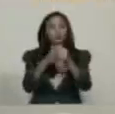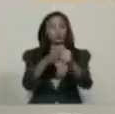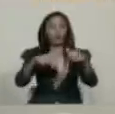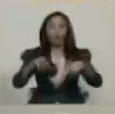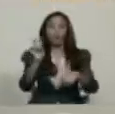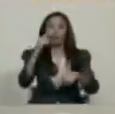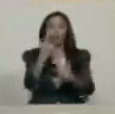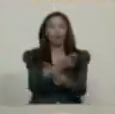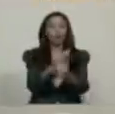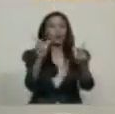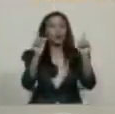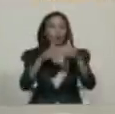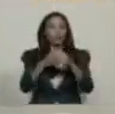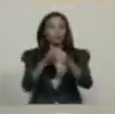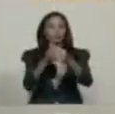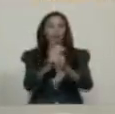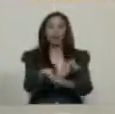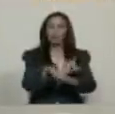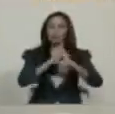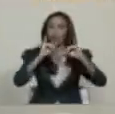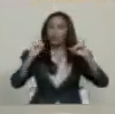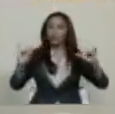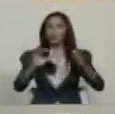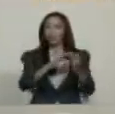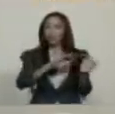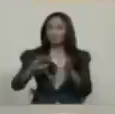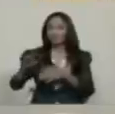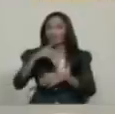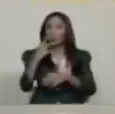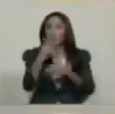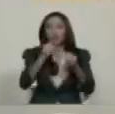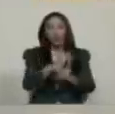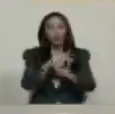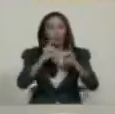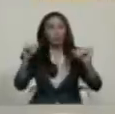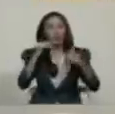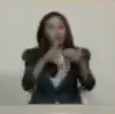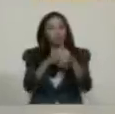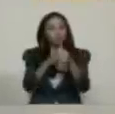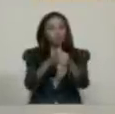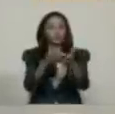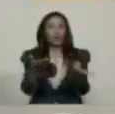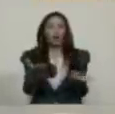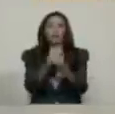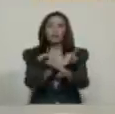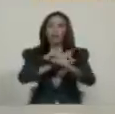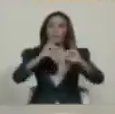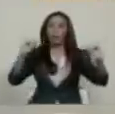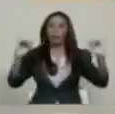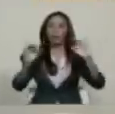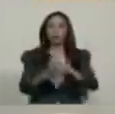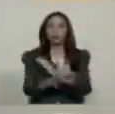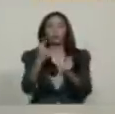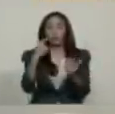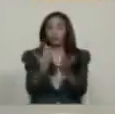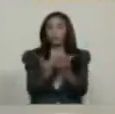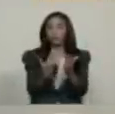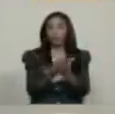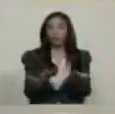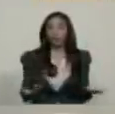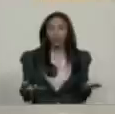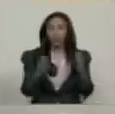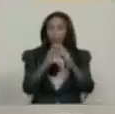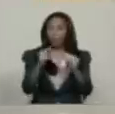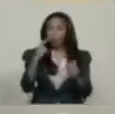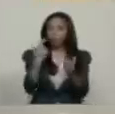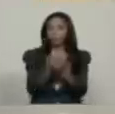rumbo independiente en lo político, construyendo su rumbo de independencia sustentada y